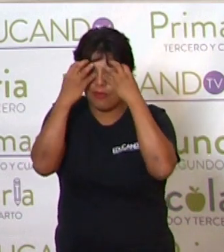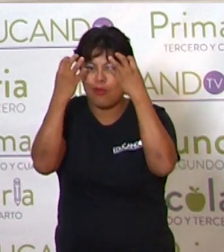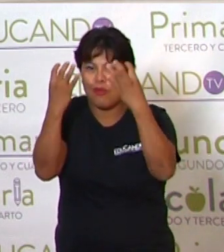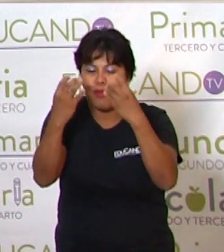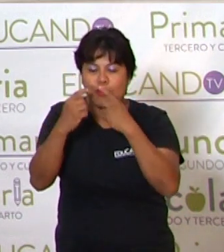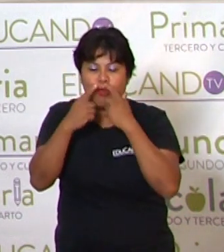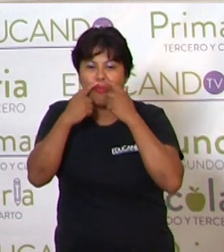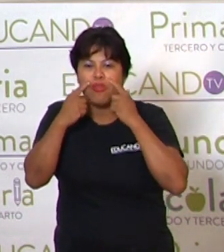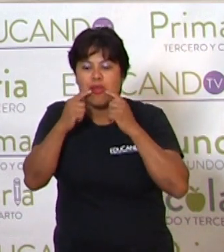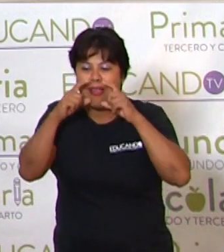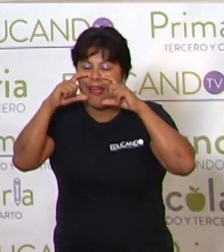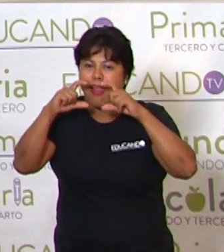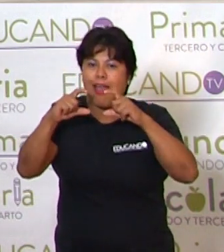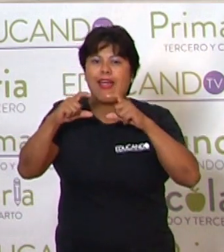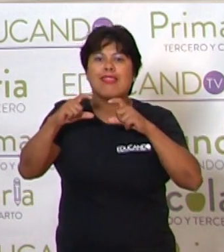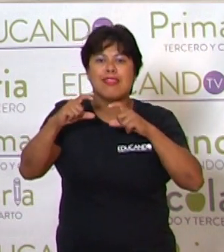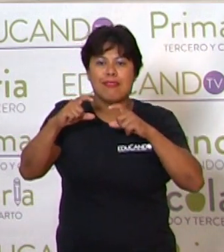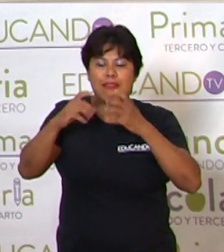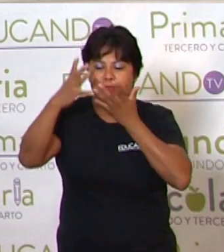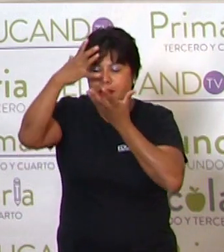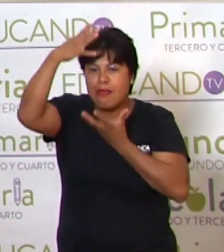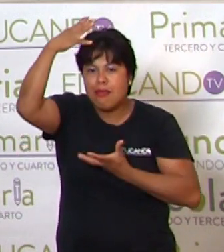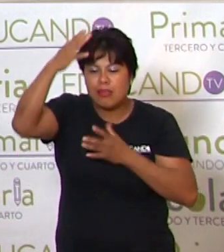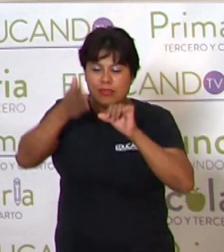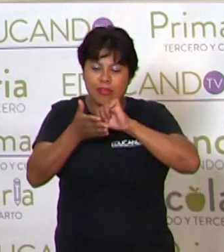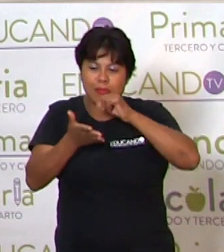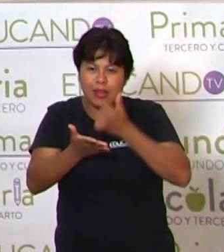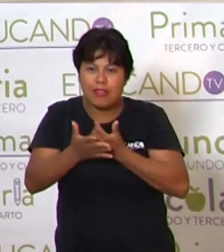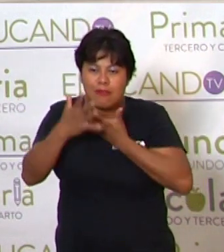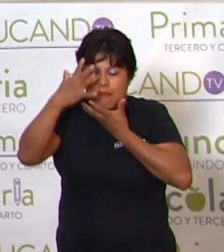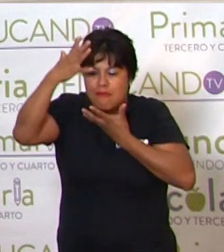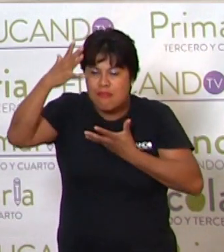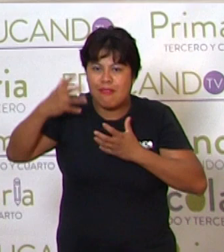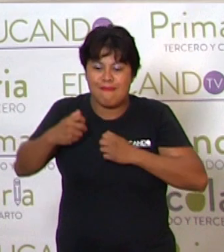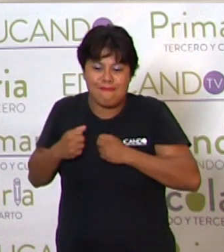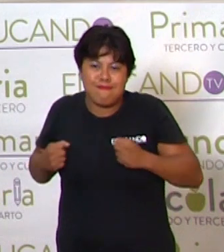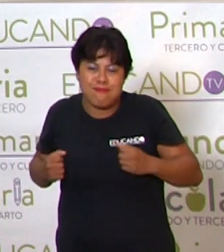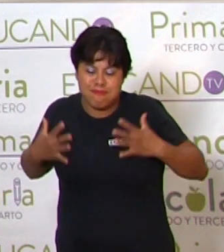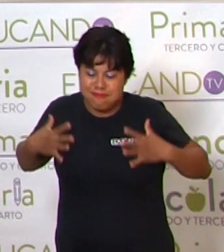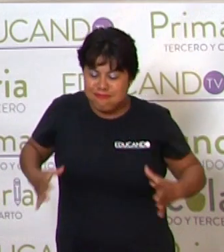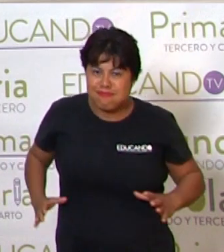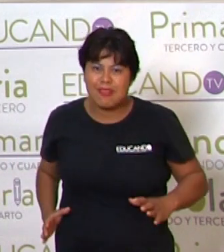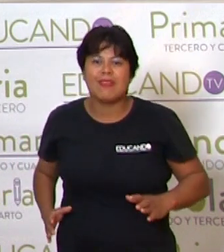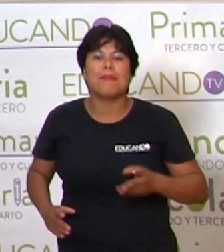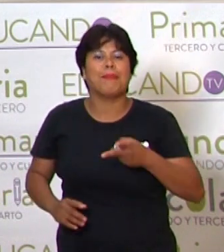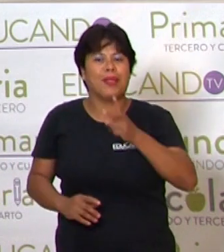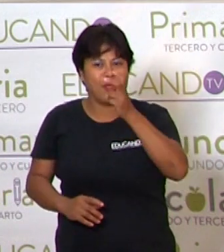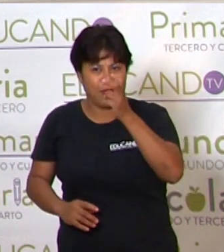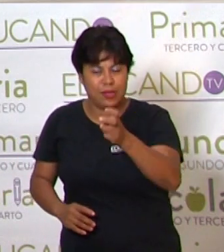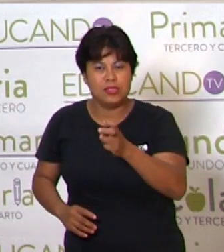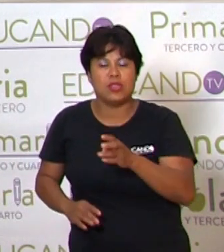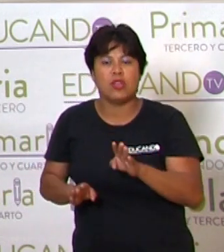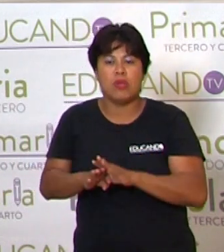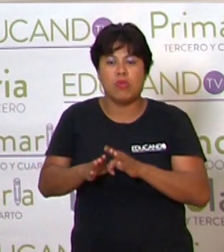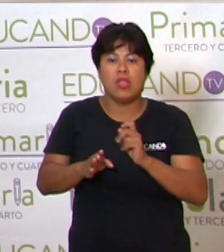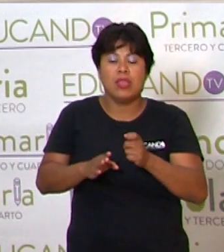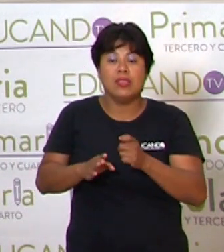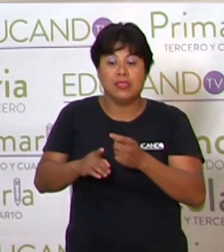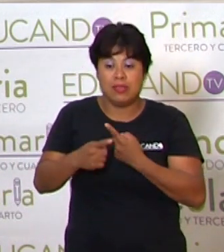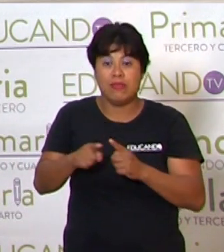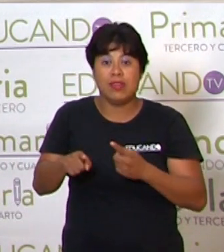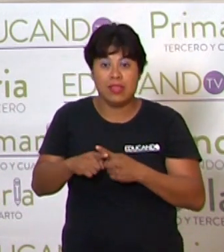ojos, la boca grande, están chaparritos, se ven como un poco deformes, pero aún así, aunque sus formas